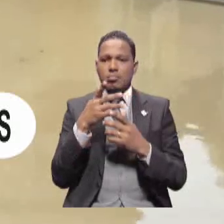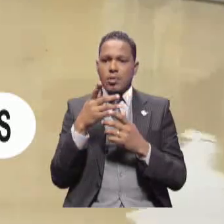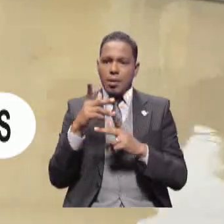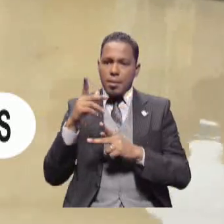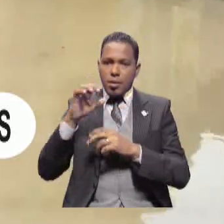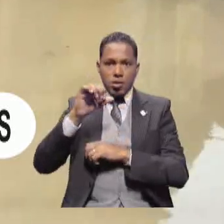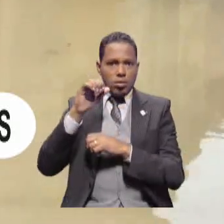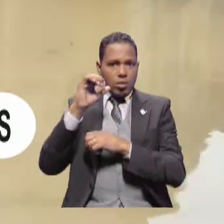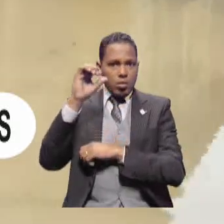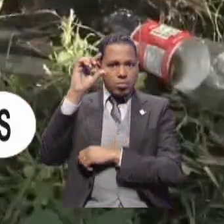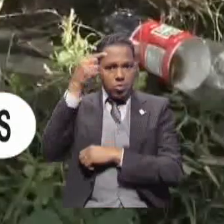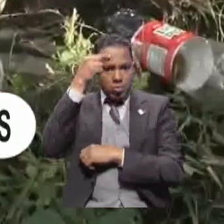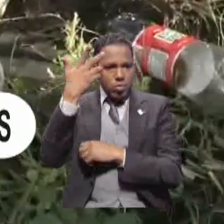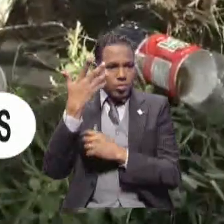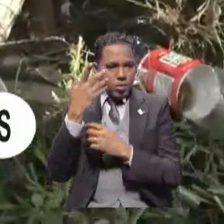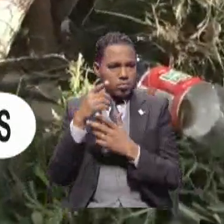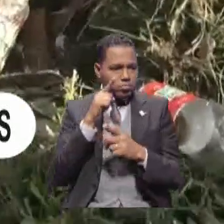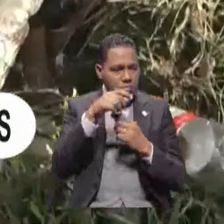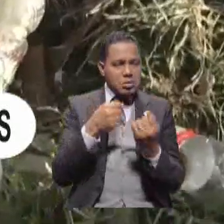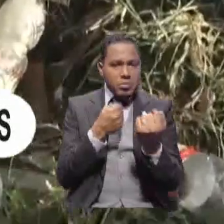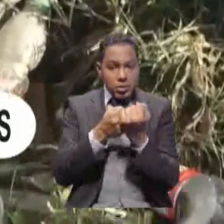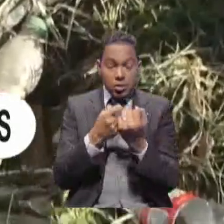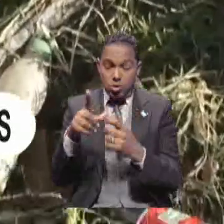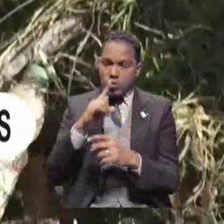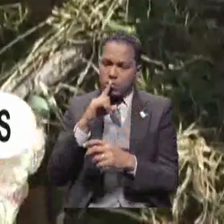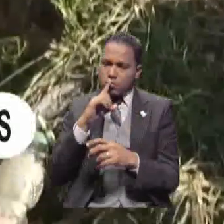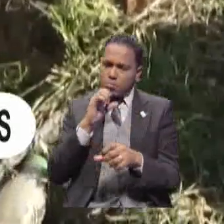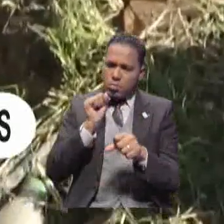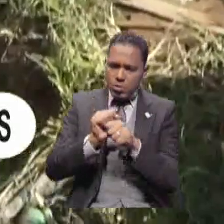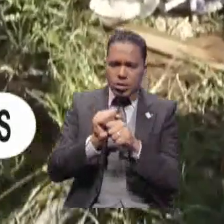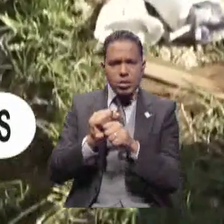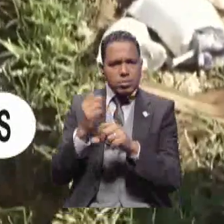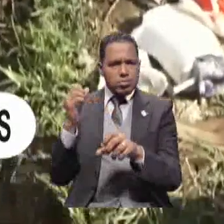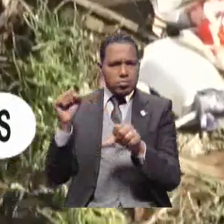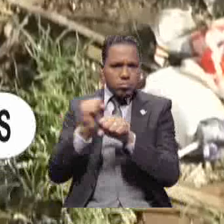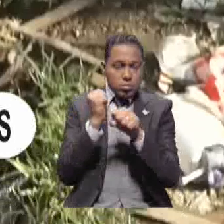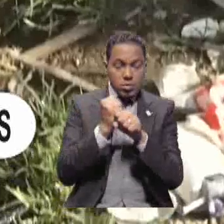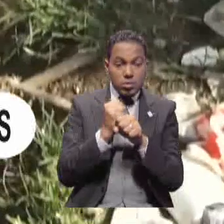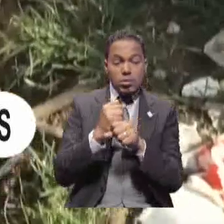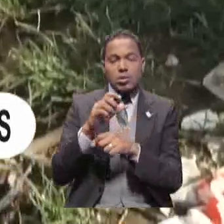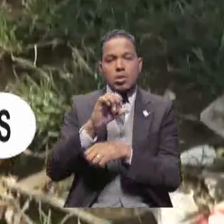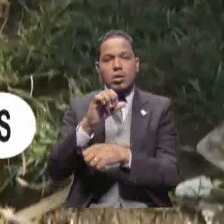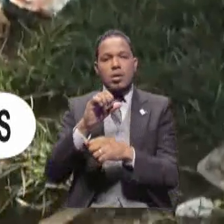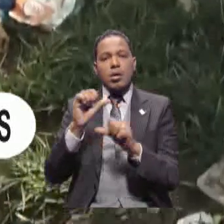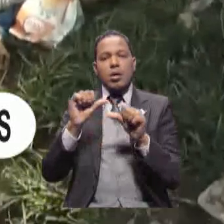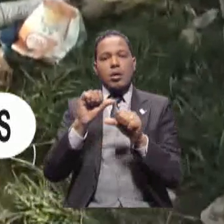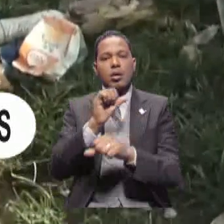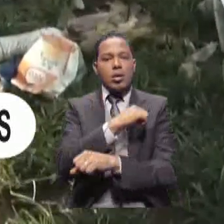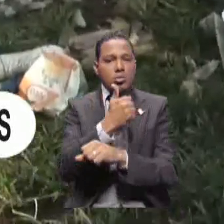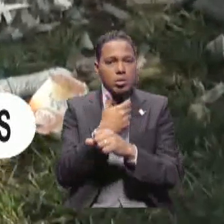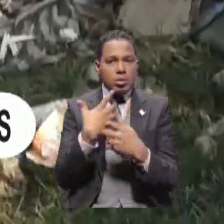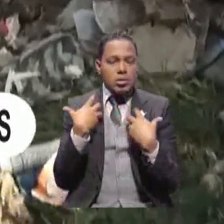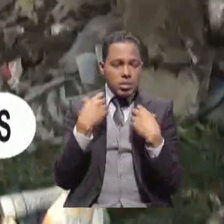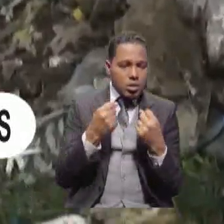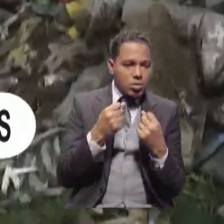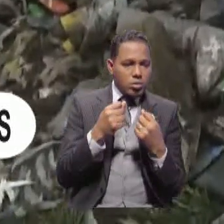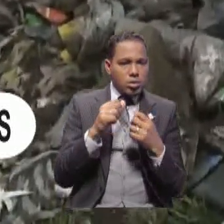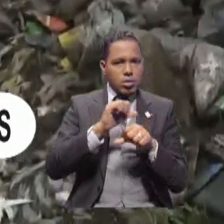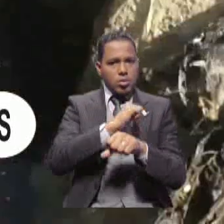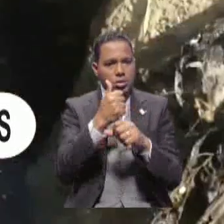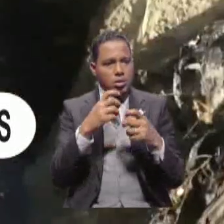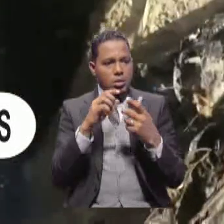comprometidos con cumplir su parte autoridades sanitarias autoridades también de la comunidad todos